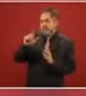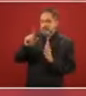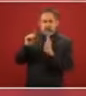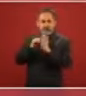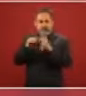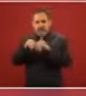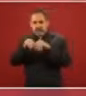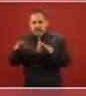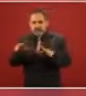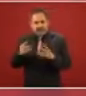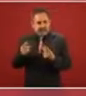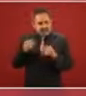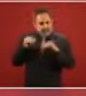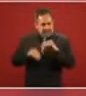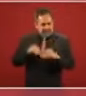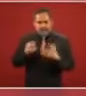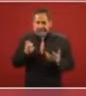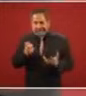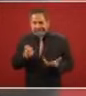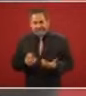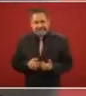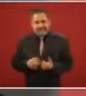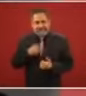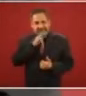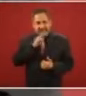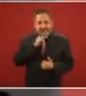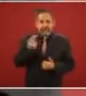y apurarnos para